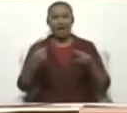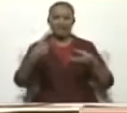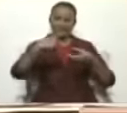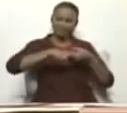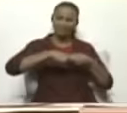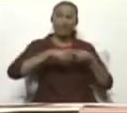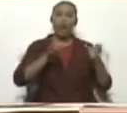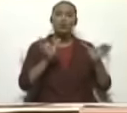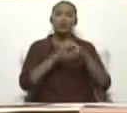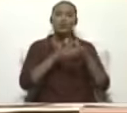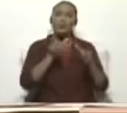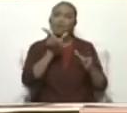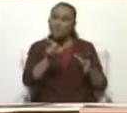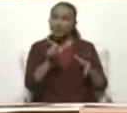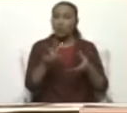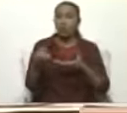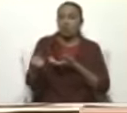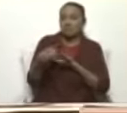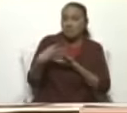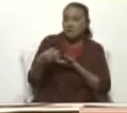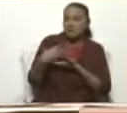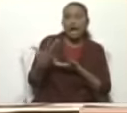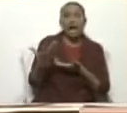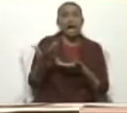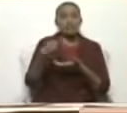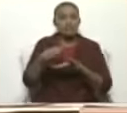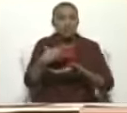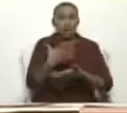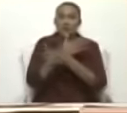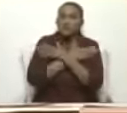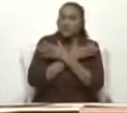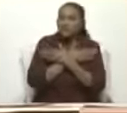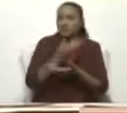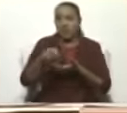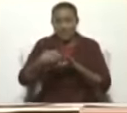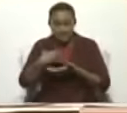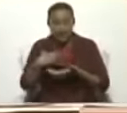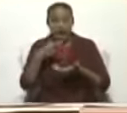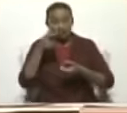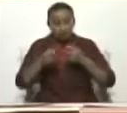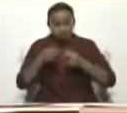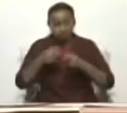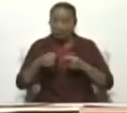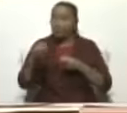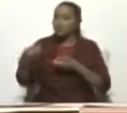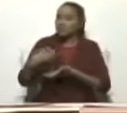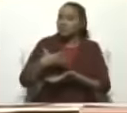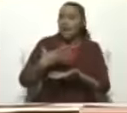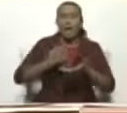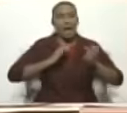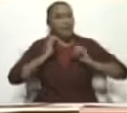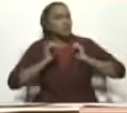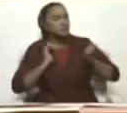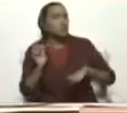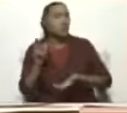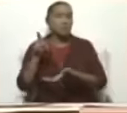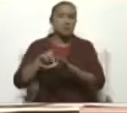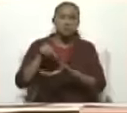del partido, manifestando su felicidad y la emoción por estar en esta, en este proceso.